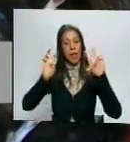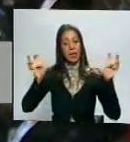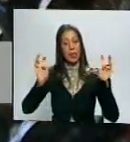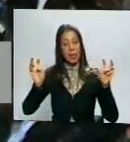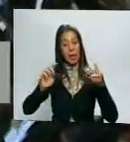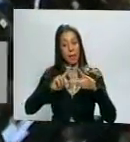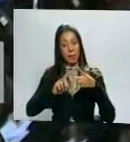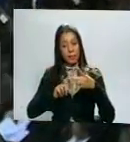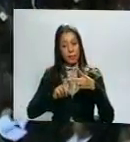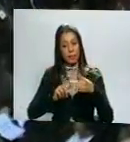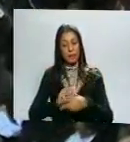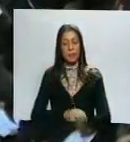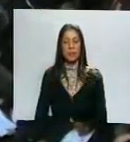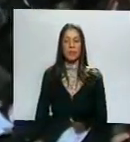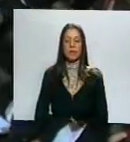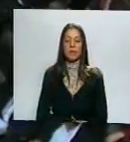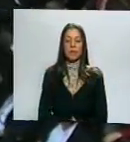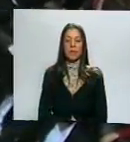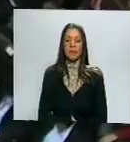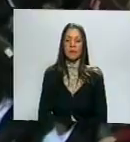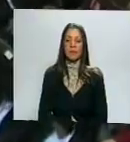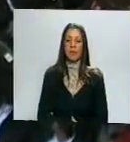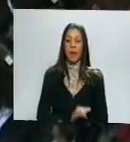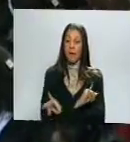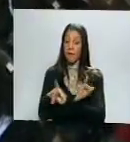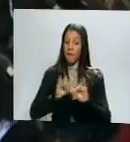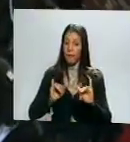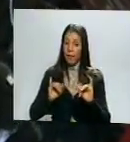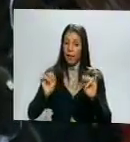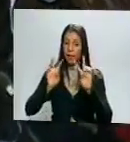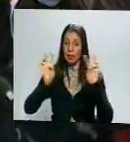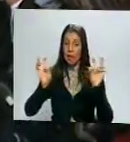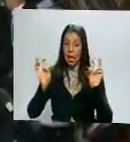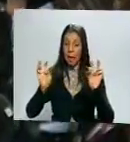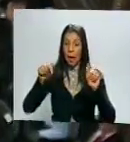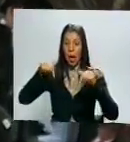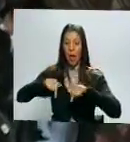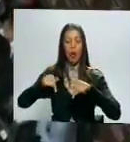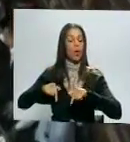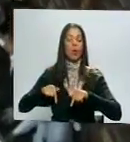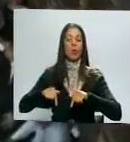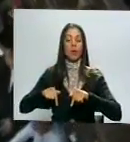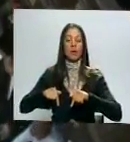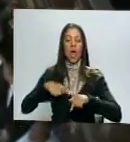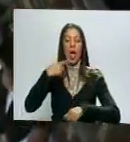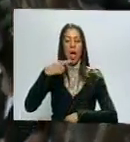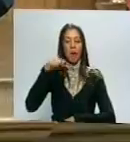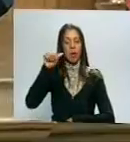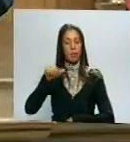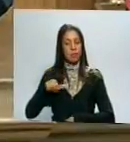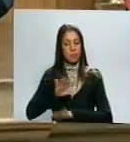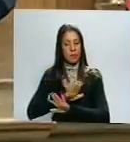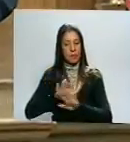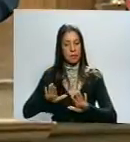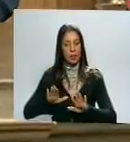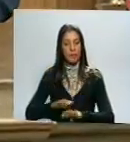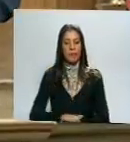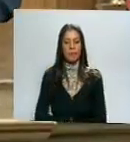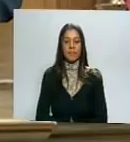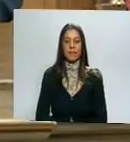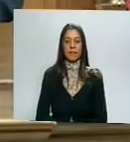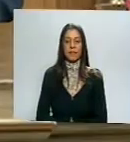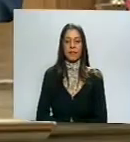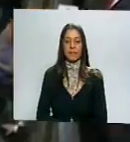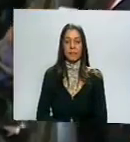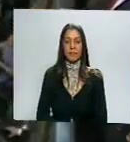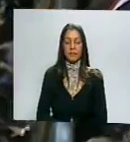del día. La materia contemplada para la sesión del día de hoy ha sido agotada, ciudadana